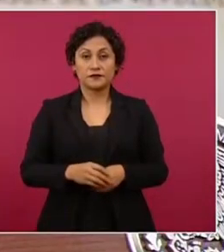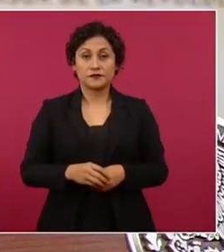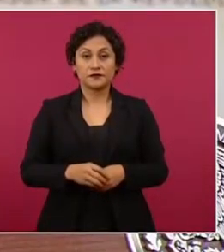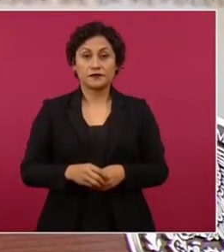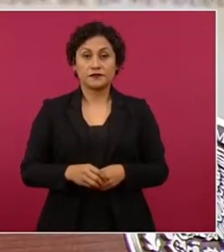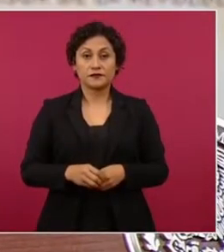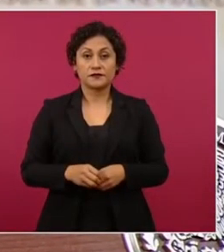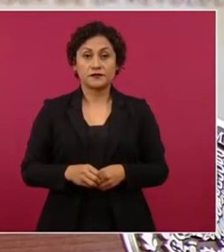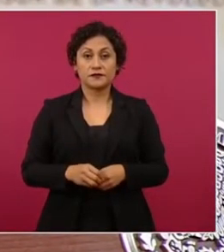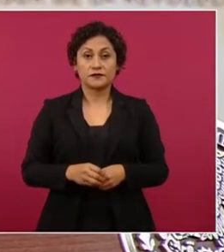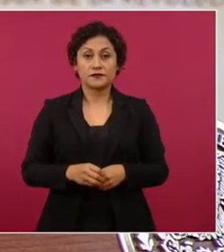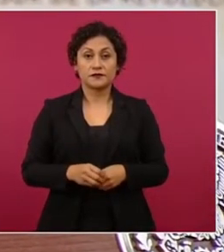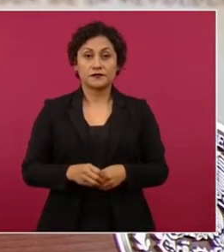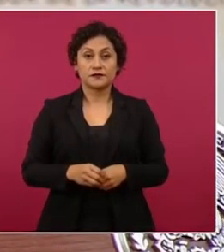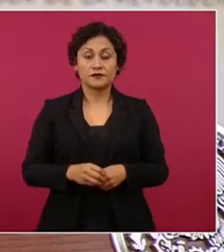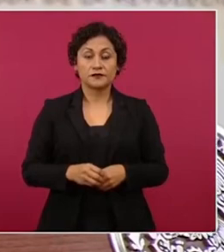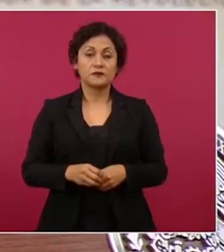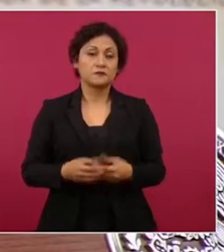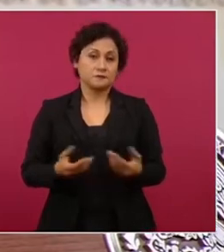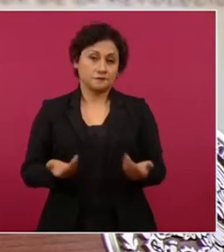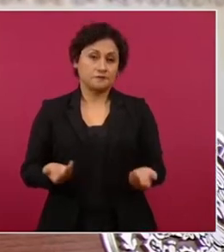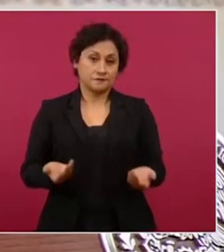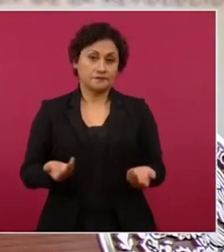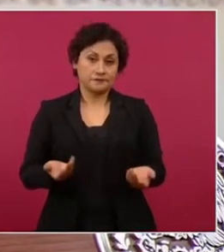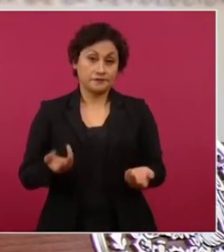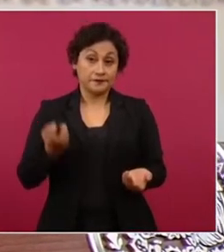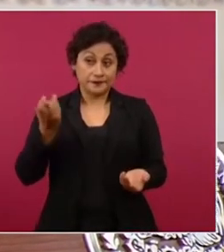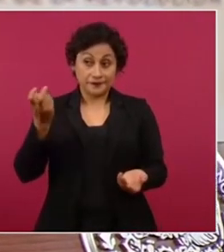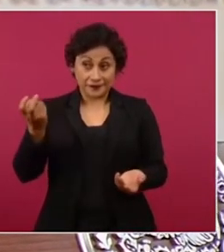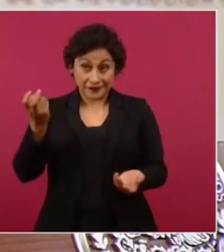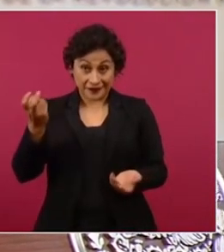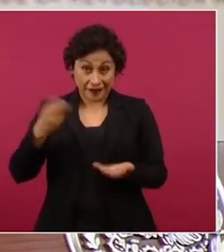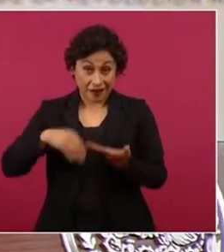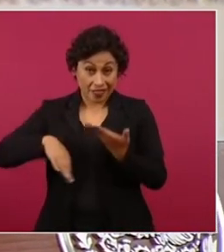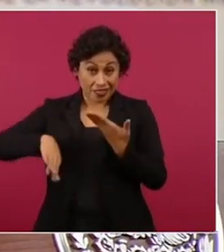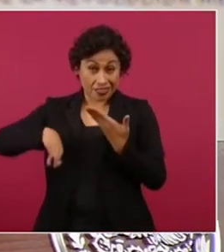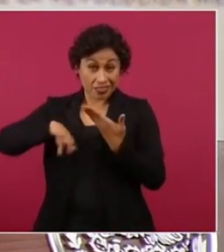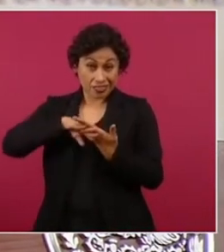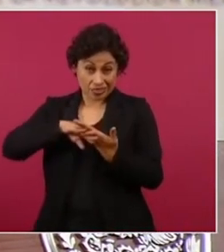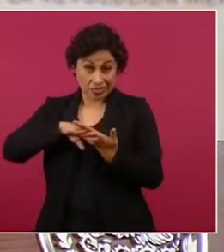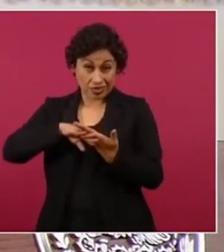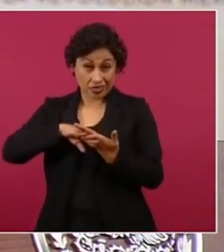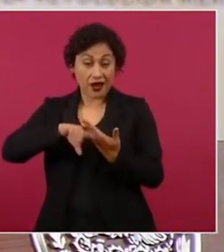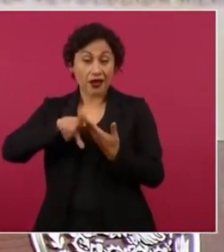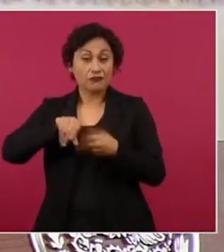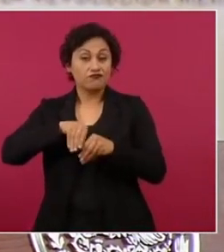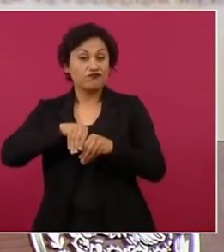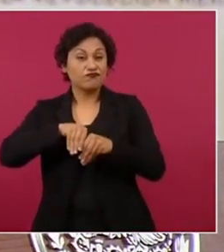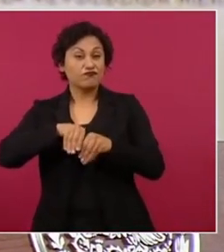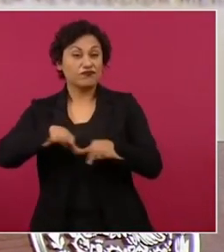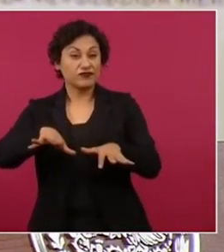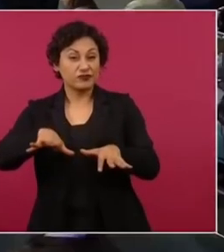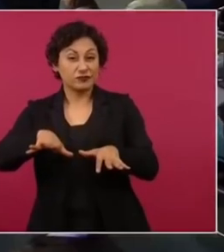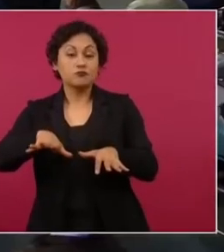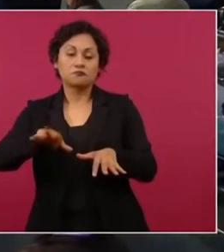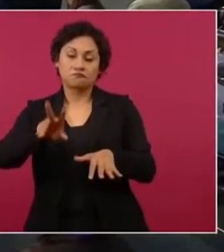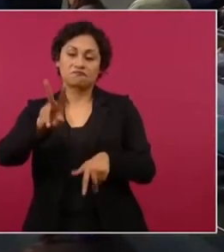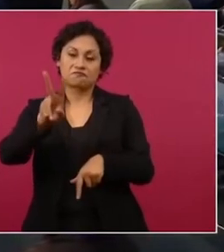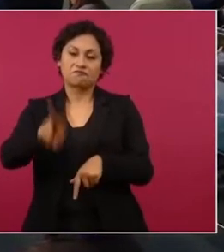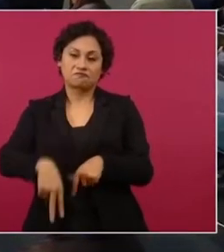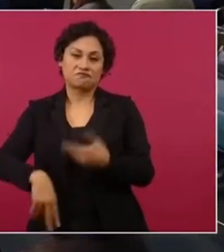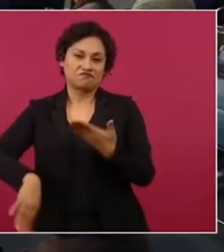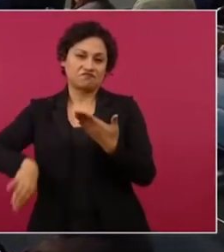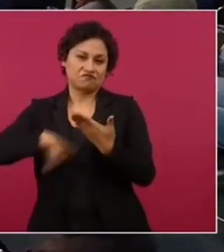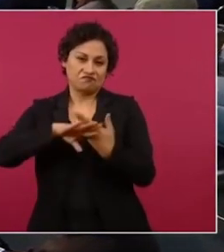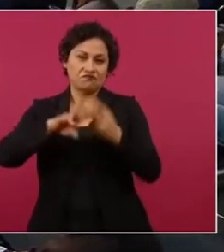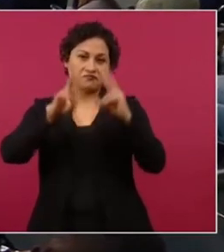nos hicieron daño político con esta campaña, no solo ellos, también